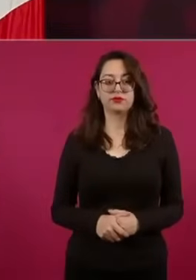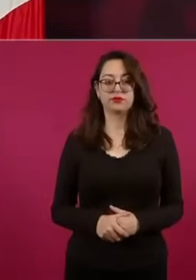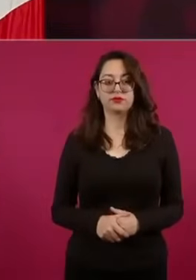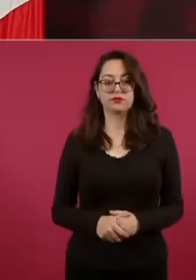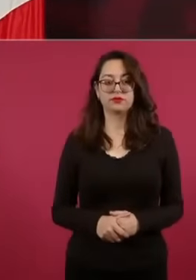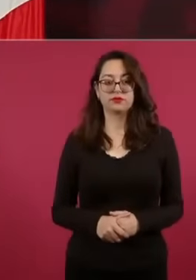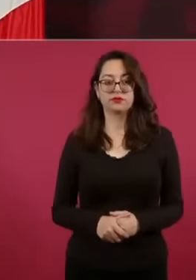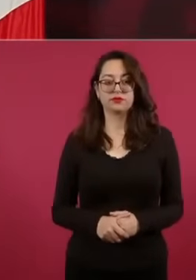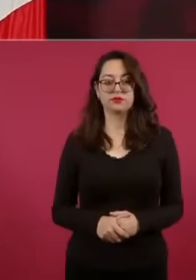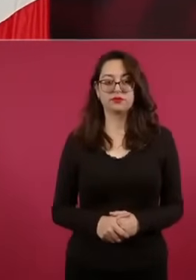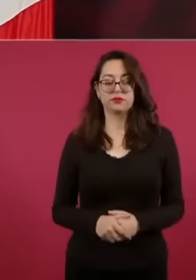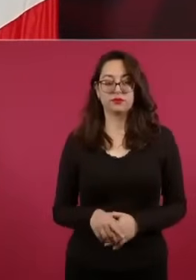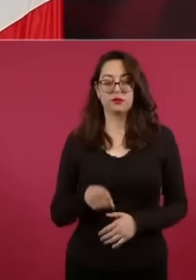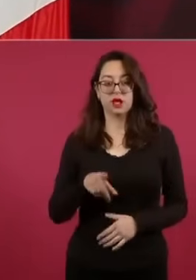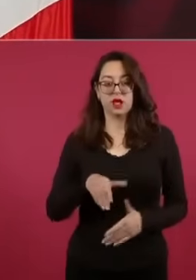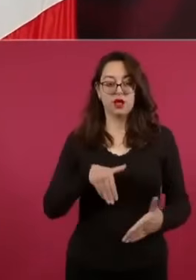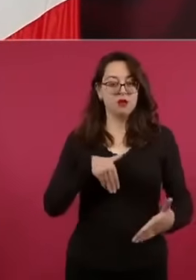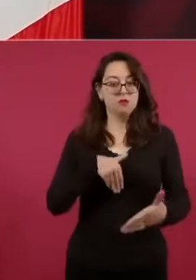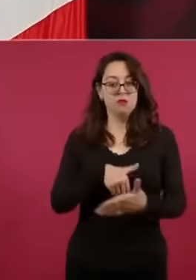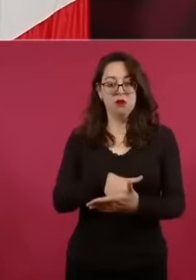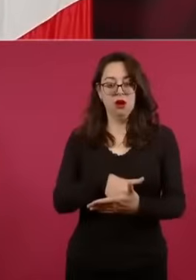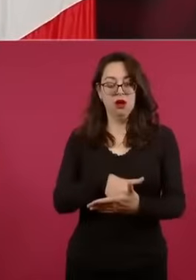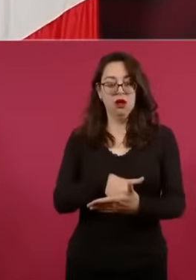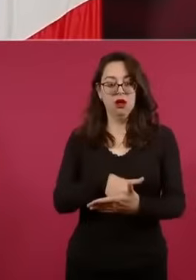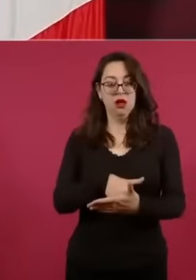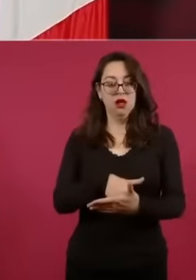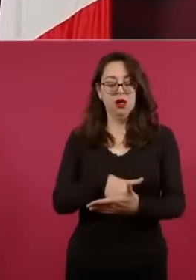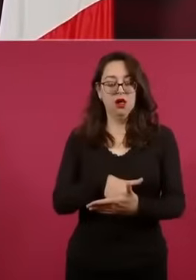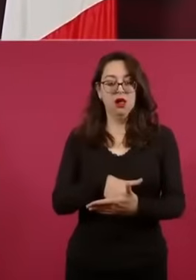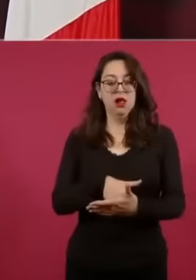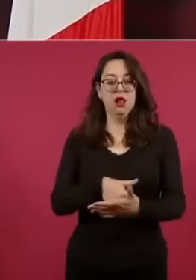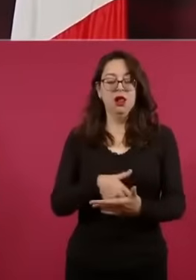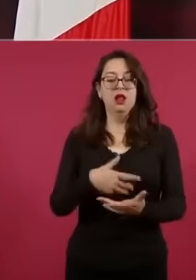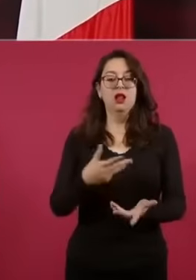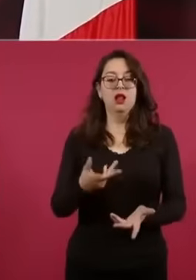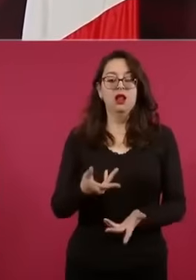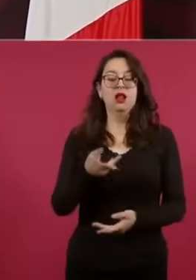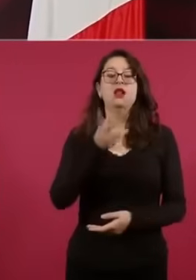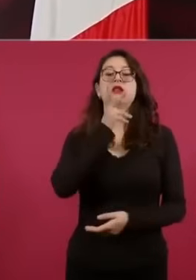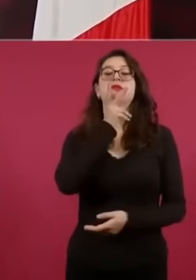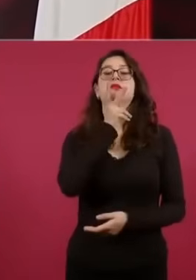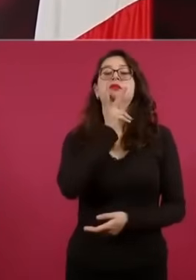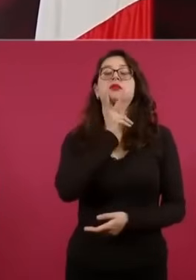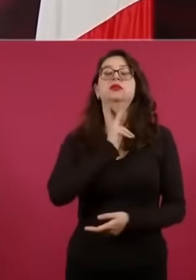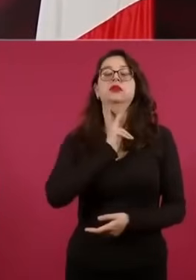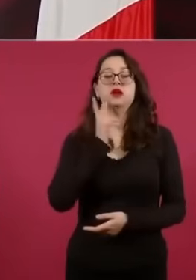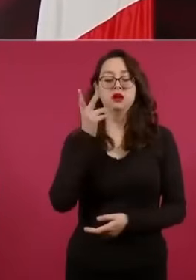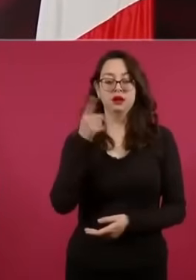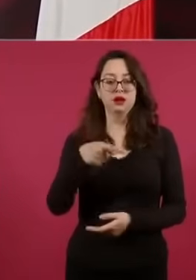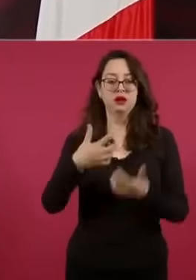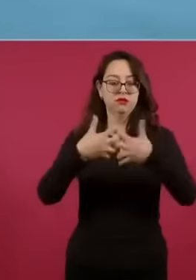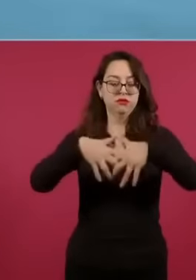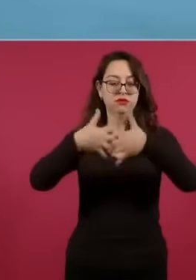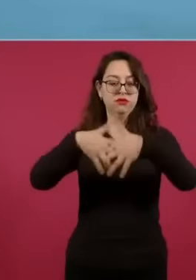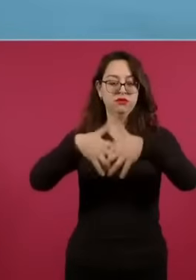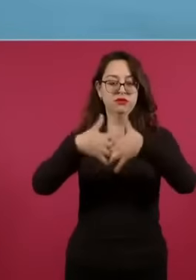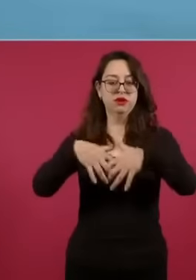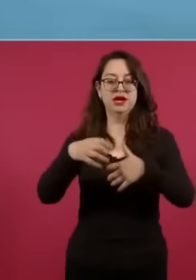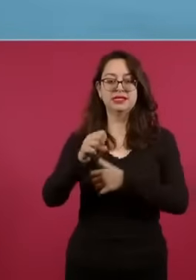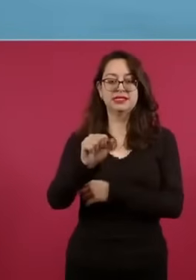Y esta es una terminal de petróleo de la refinería de Salina Cruz.